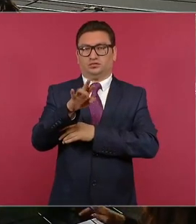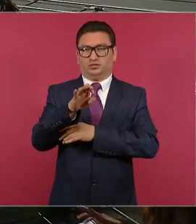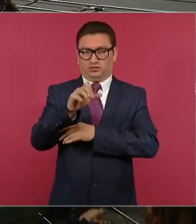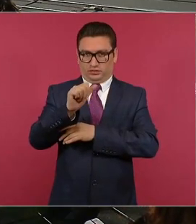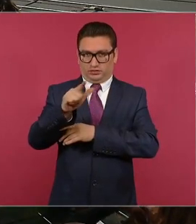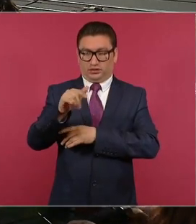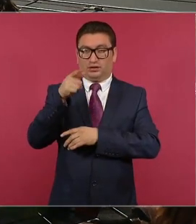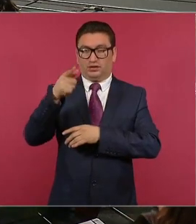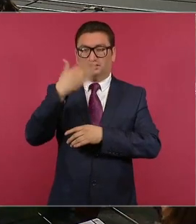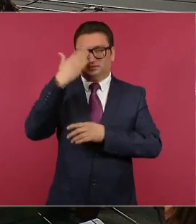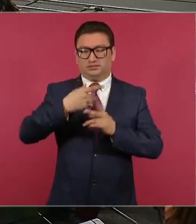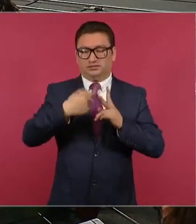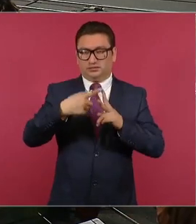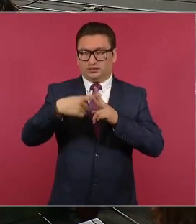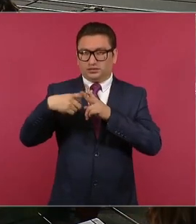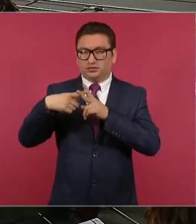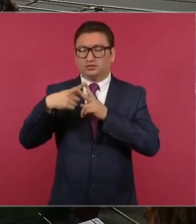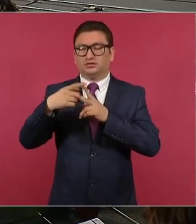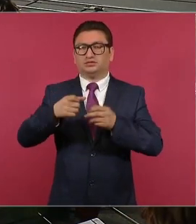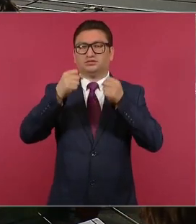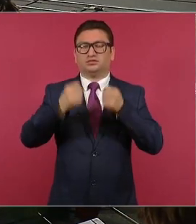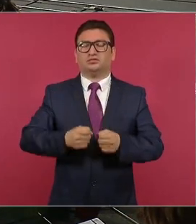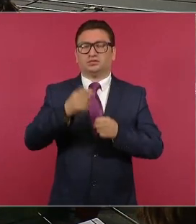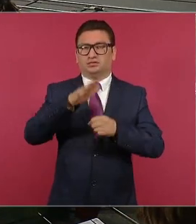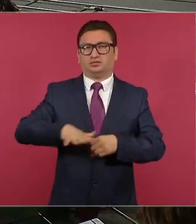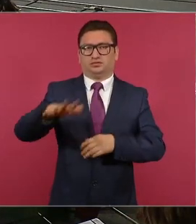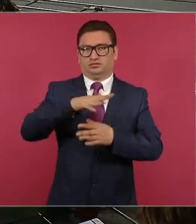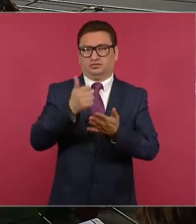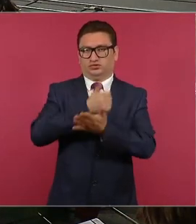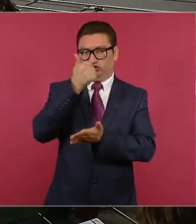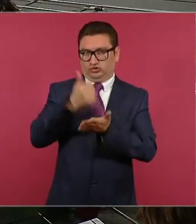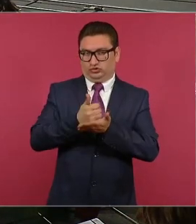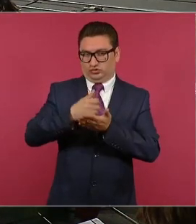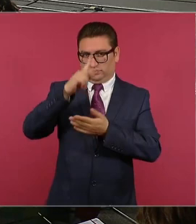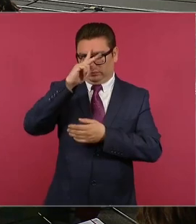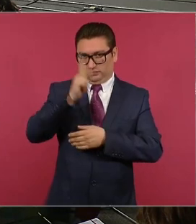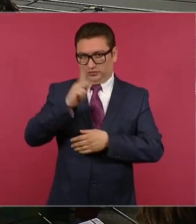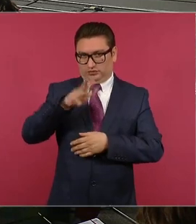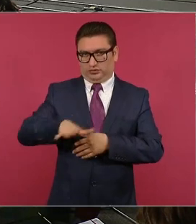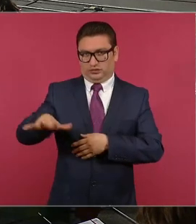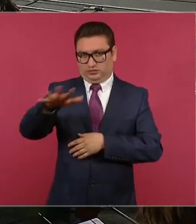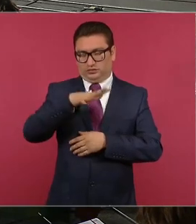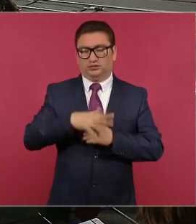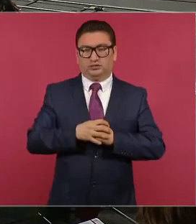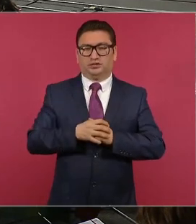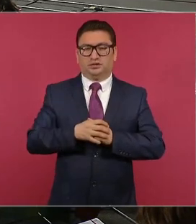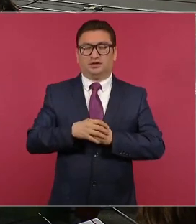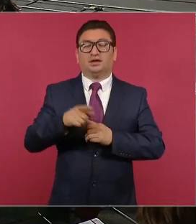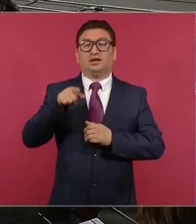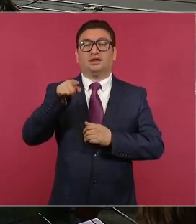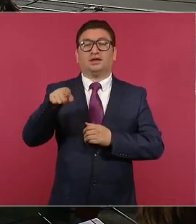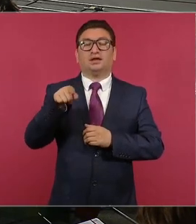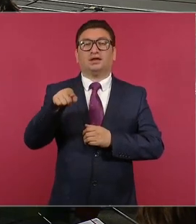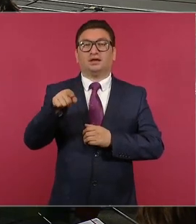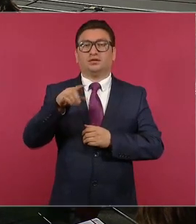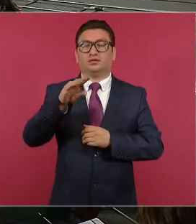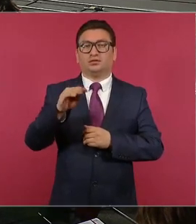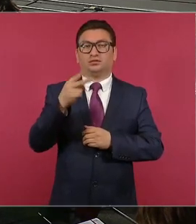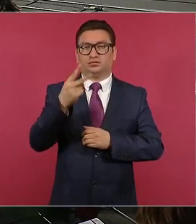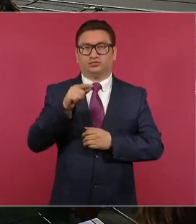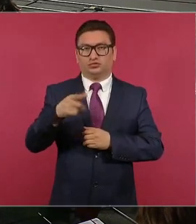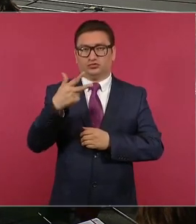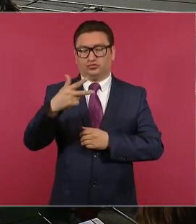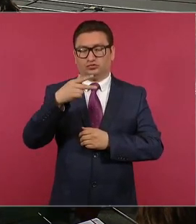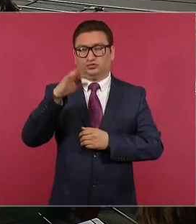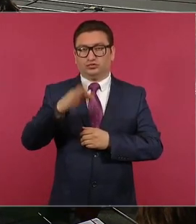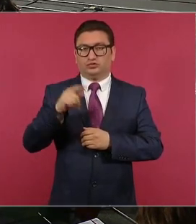según la encuesta nacional de seguridad pública urbana en la ciudad, es la ciudad más peligrosa según sus habitantes, 92.8, y su excuñada